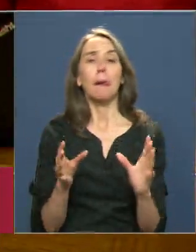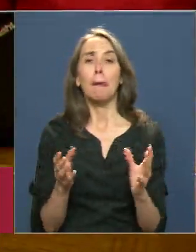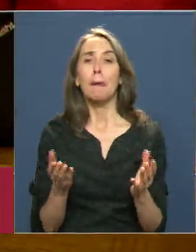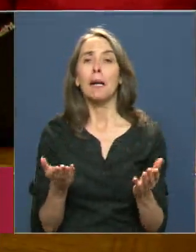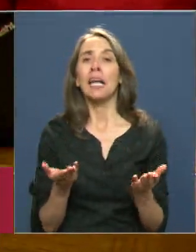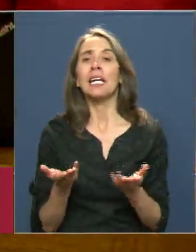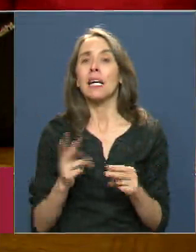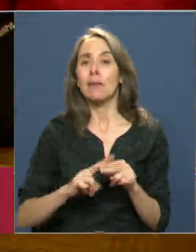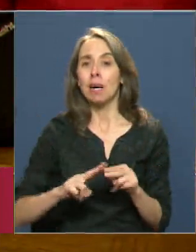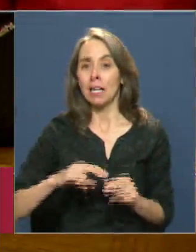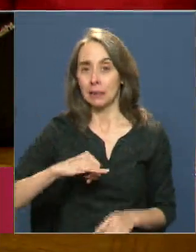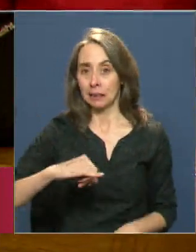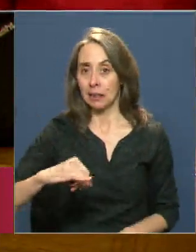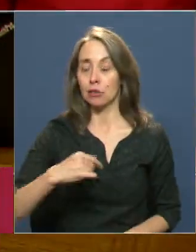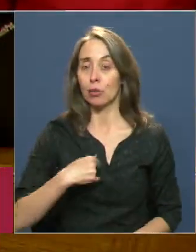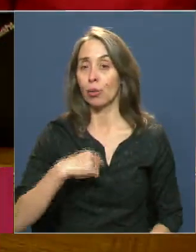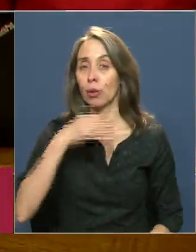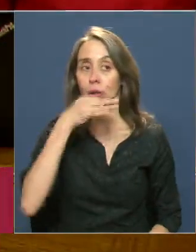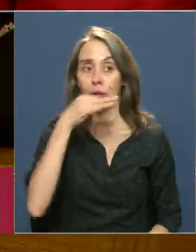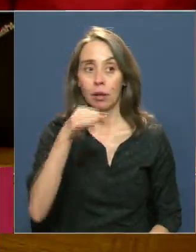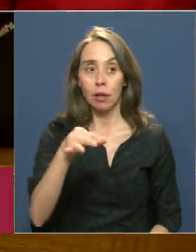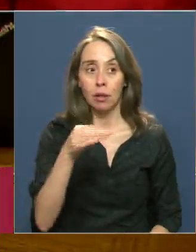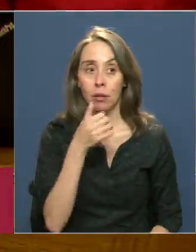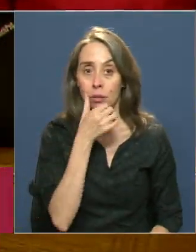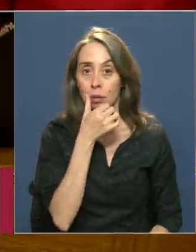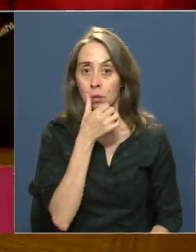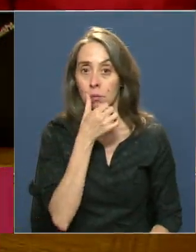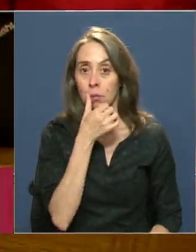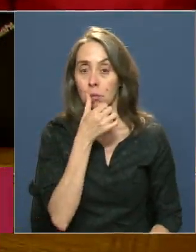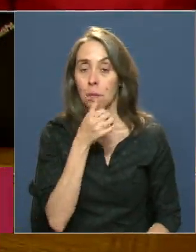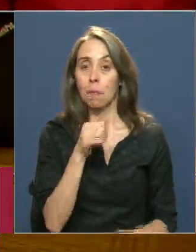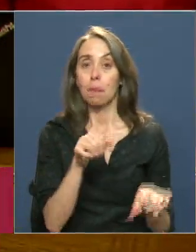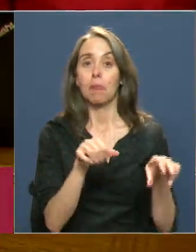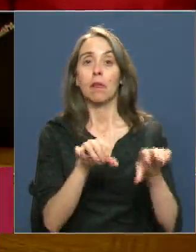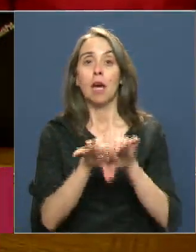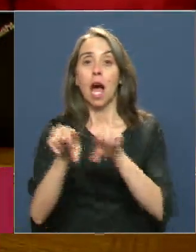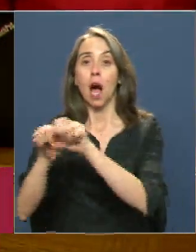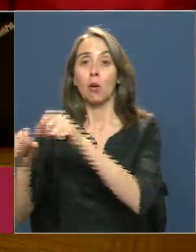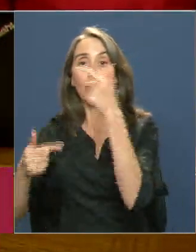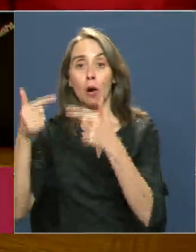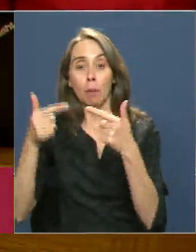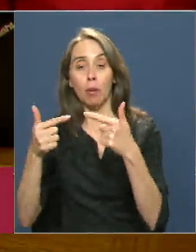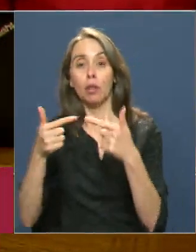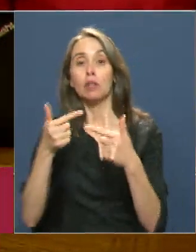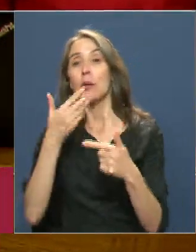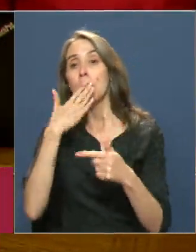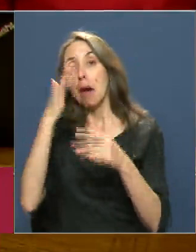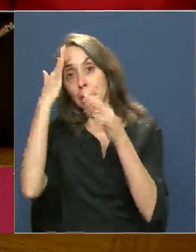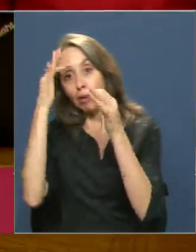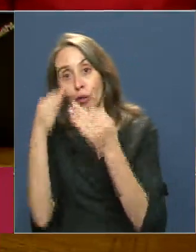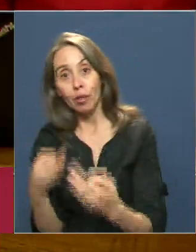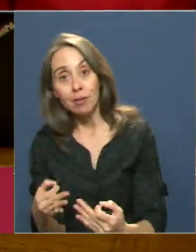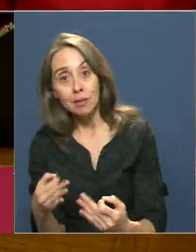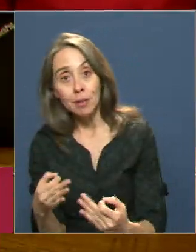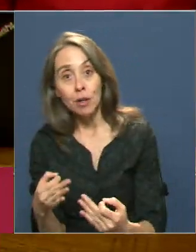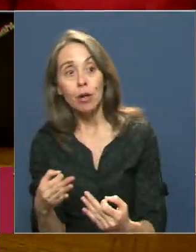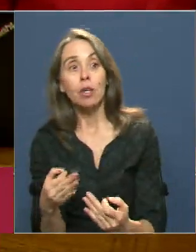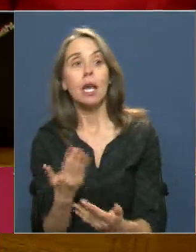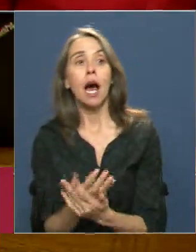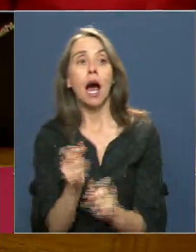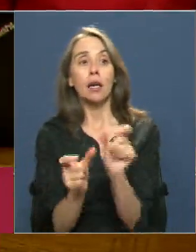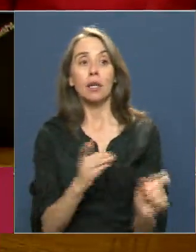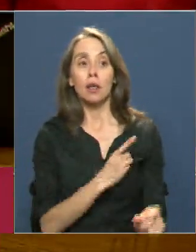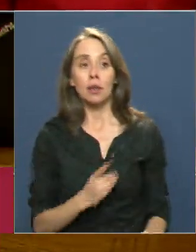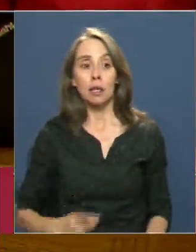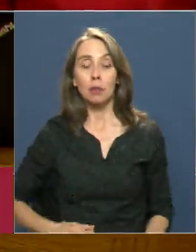a continuación. Yo les quiero decir que, producto de los acuerdos políticos de Mejor Resolver, hay colegas que han